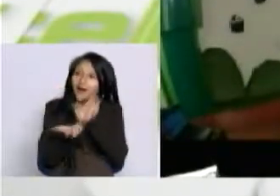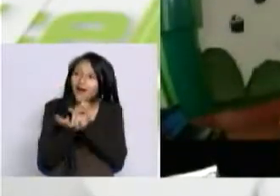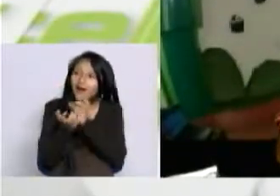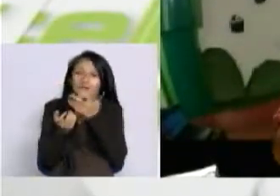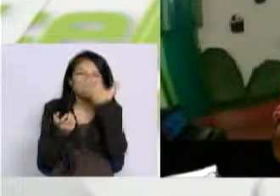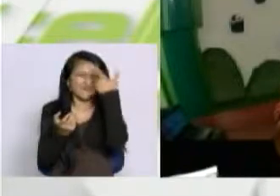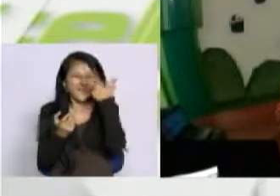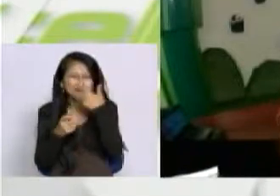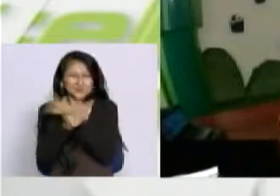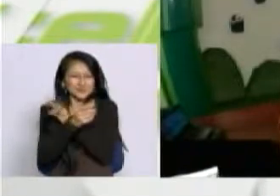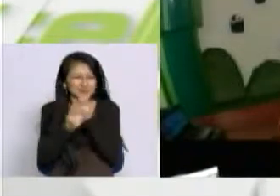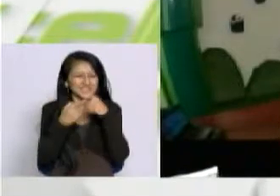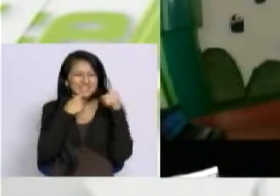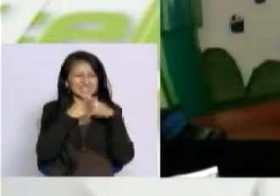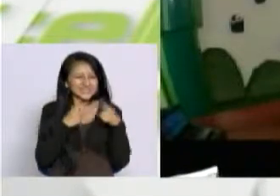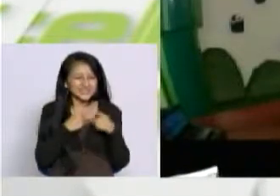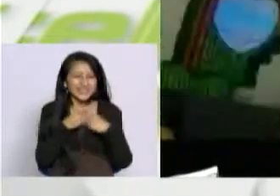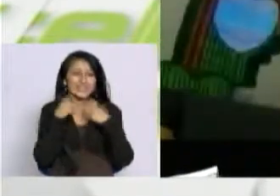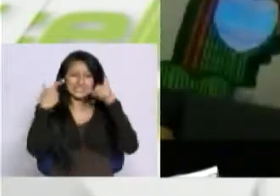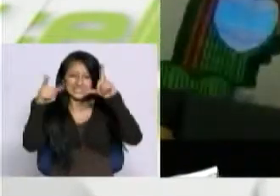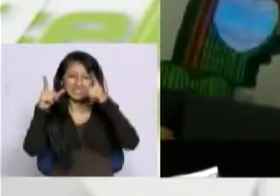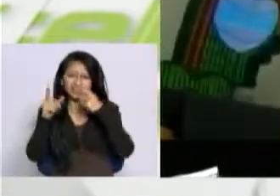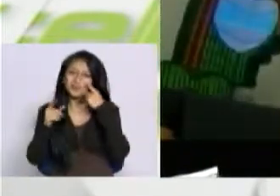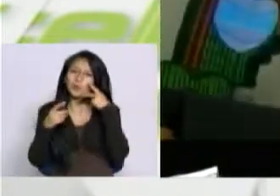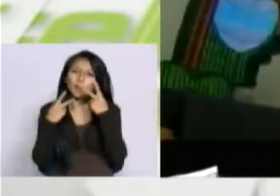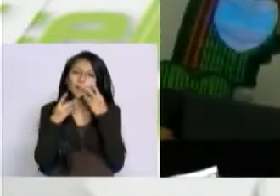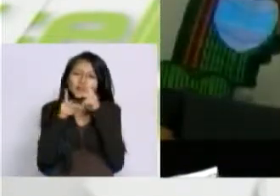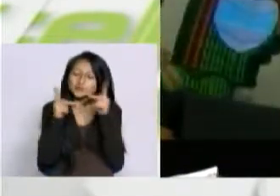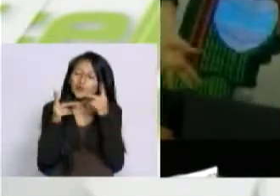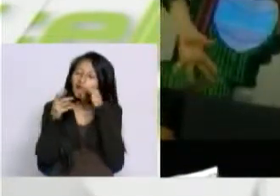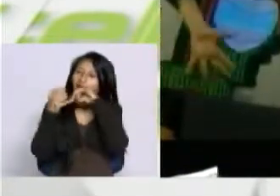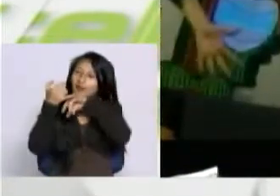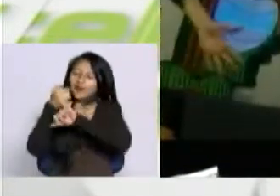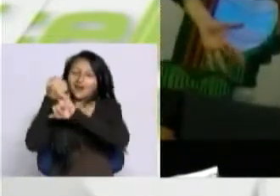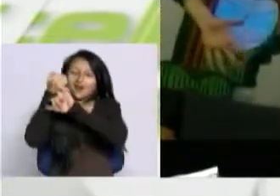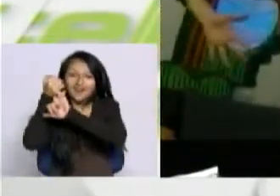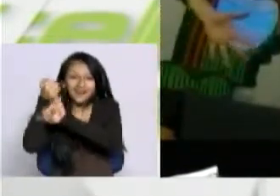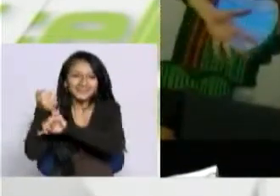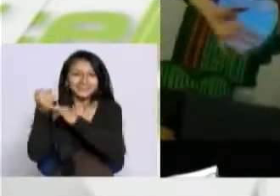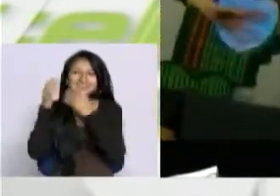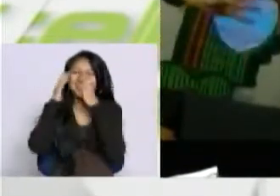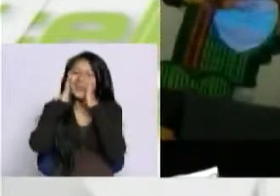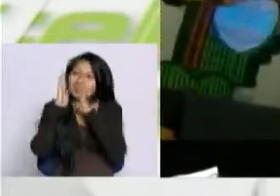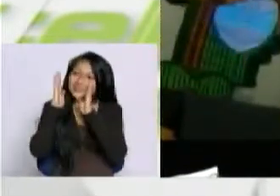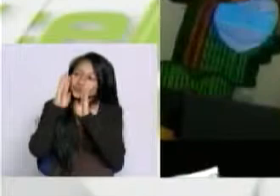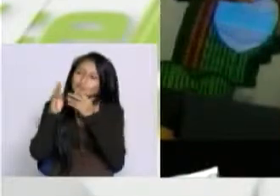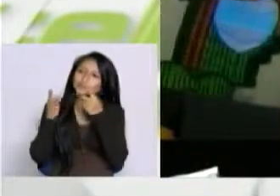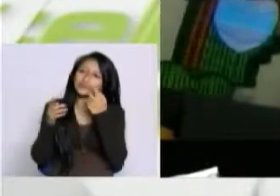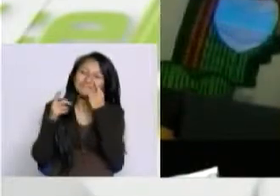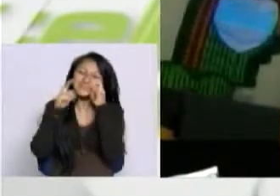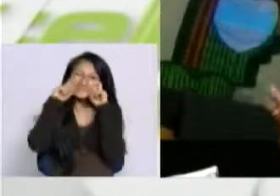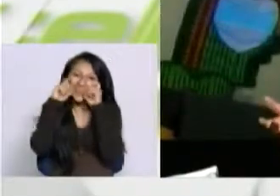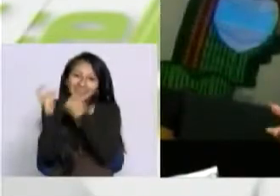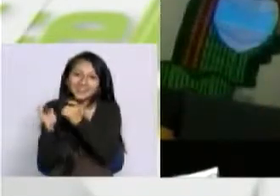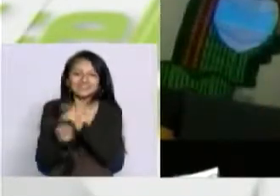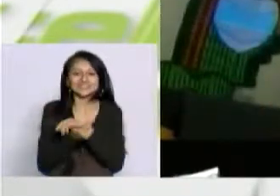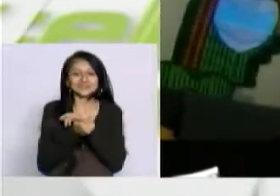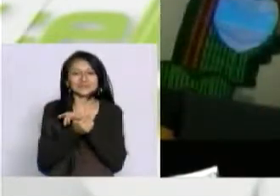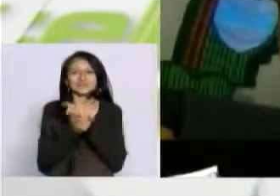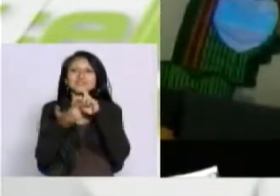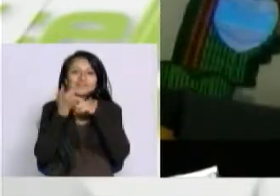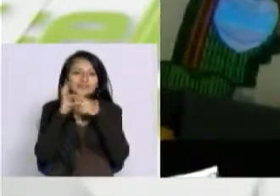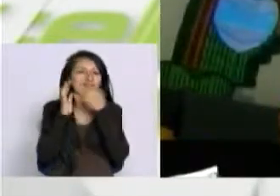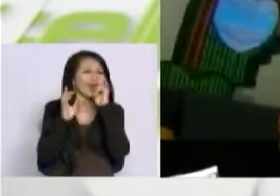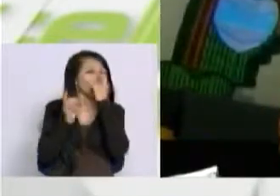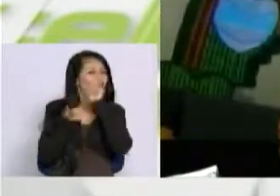redes sociales, también a través del programa, y es decirles que algo va a cambiar. También nos han entrevistado en diferentes medios,